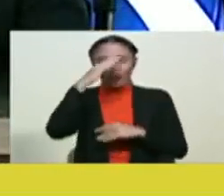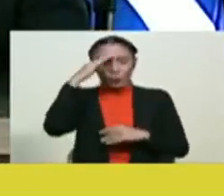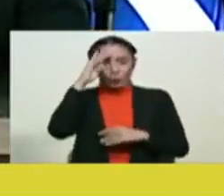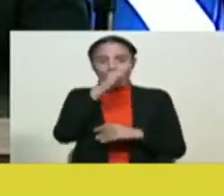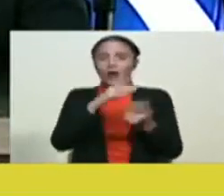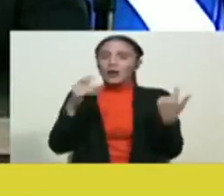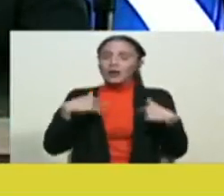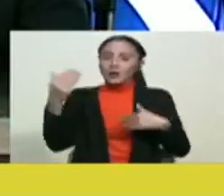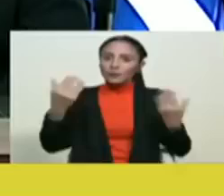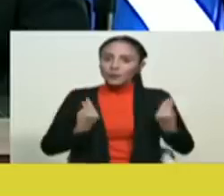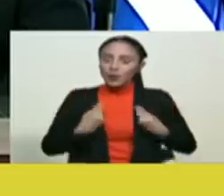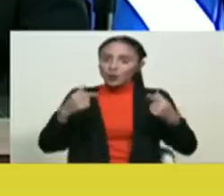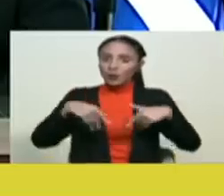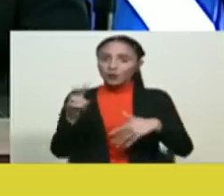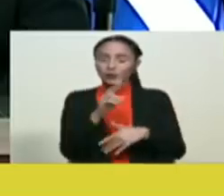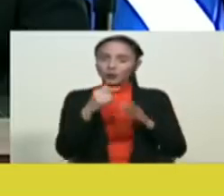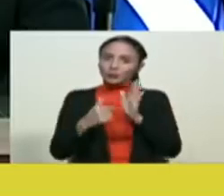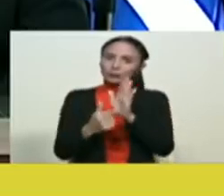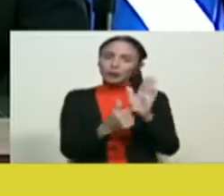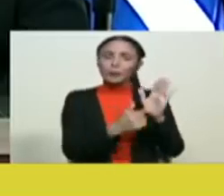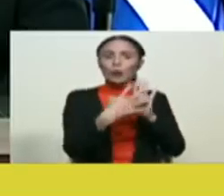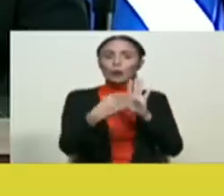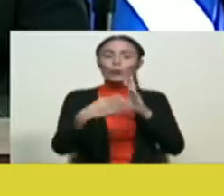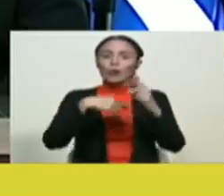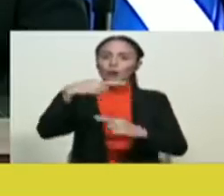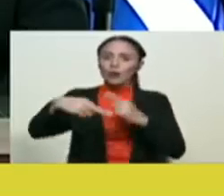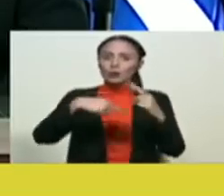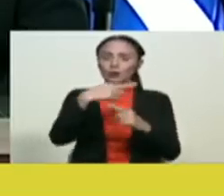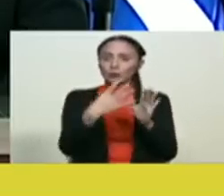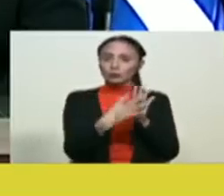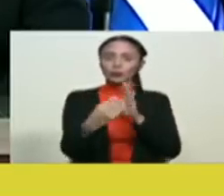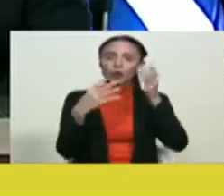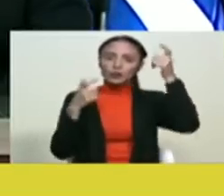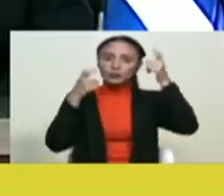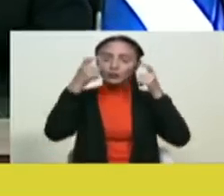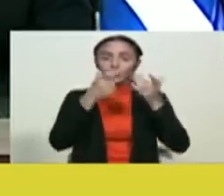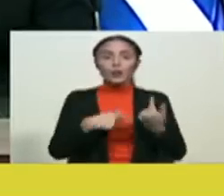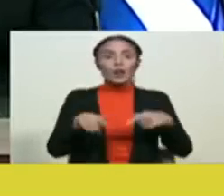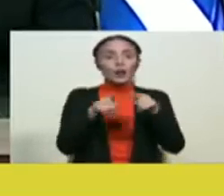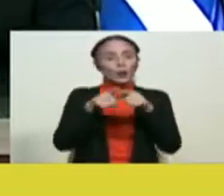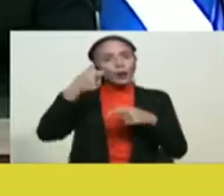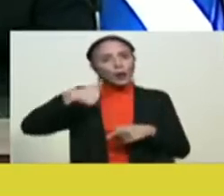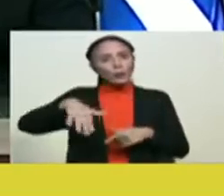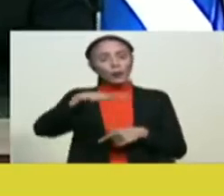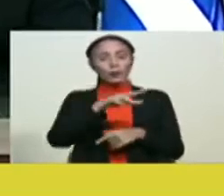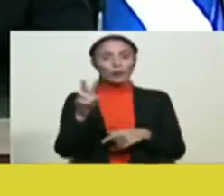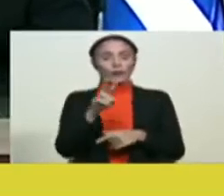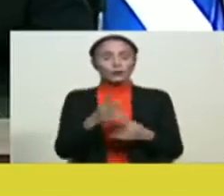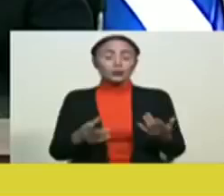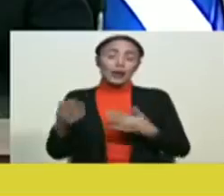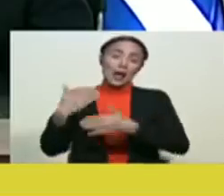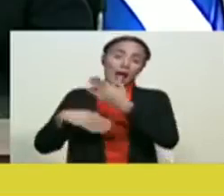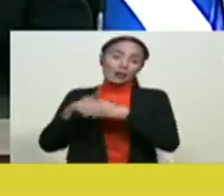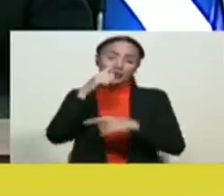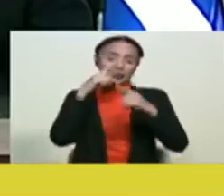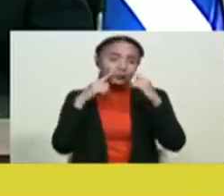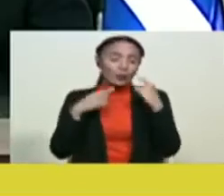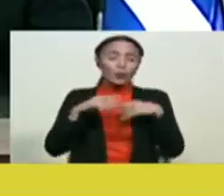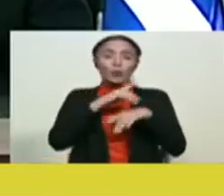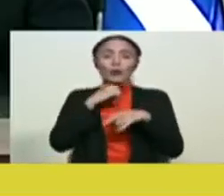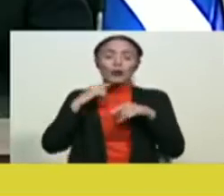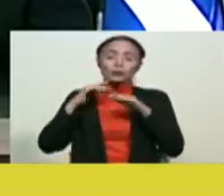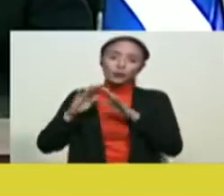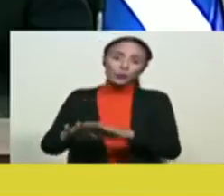y su indeleble ejemplo revolucionario y que junto a su querido pueblo venezolano lloraron su partida física